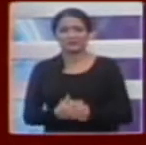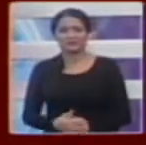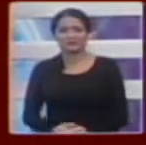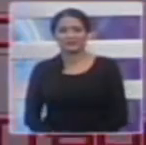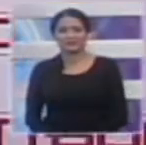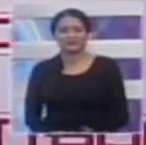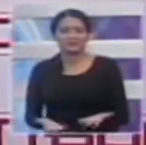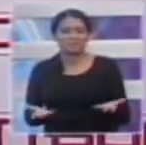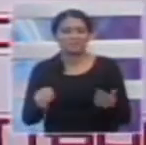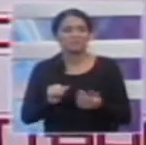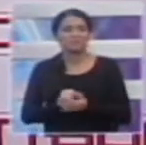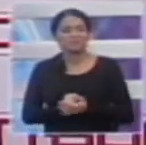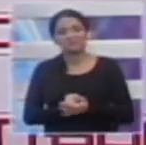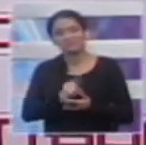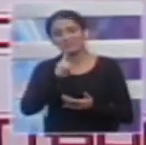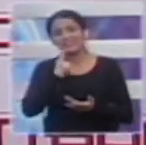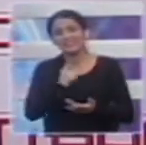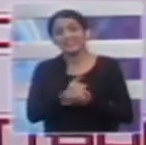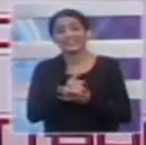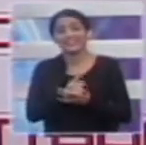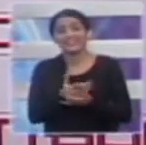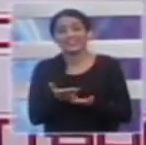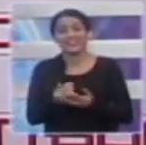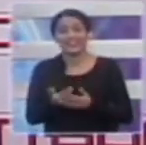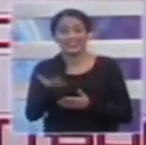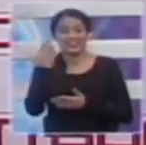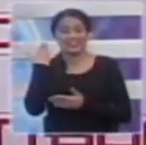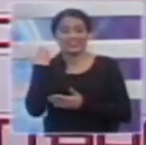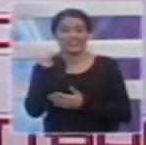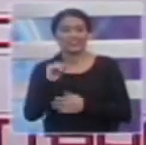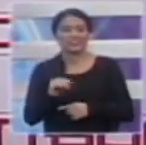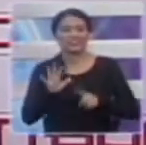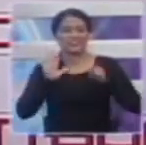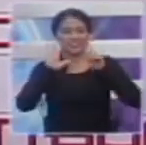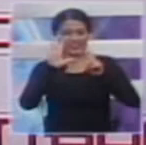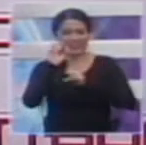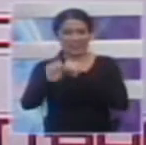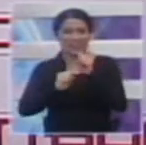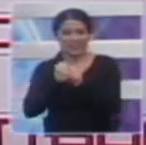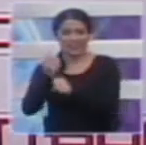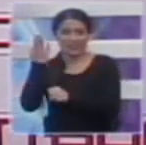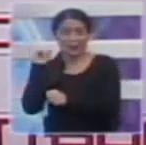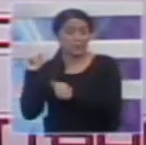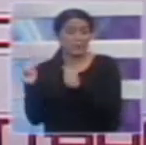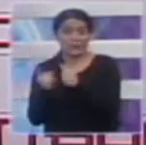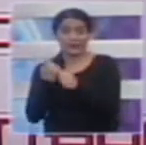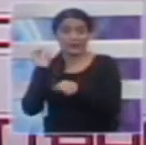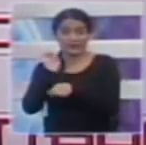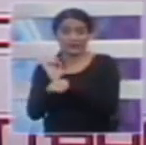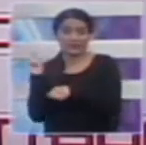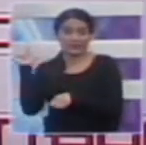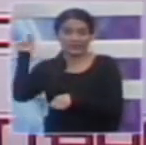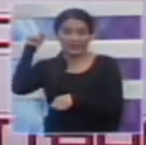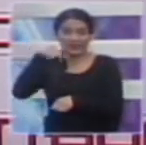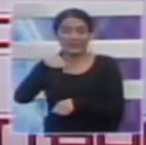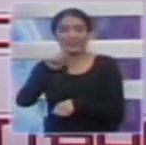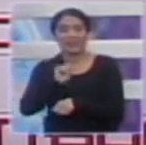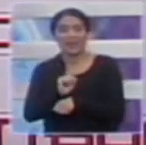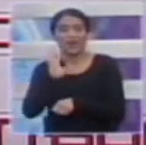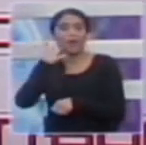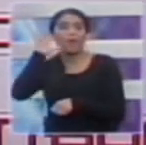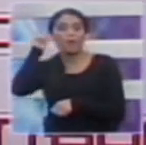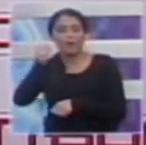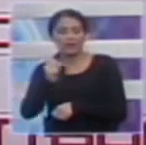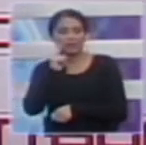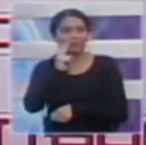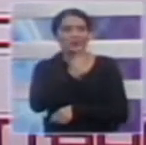historia bastante larga, que empieza hace 6 años cuando por primera vez vengo a Cuenca y me enamoré de la ciudad, de su gente.